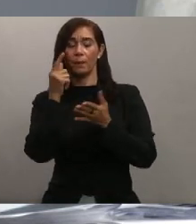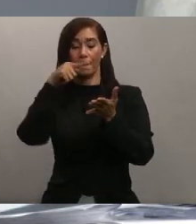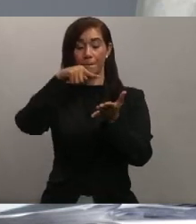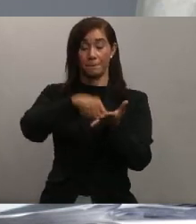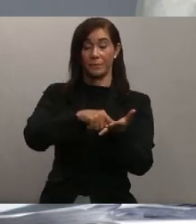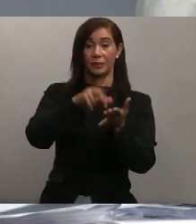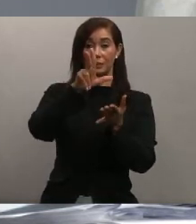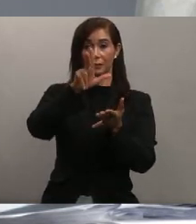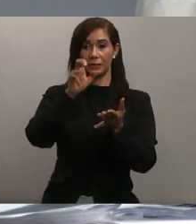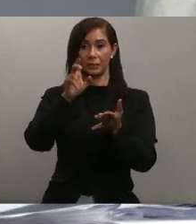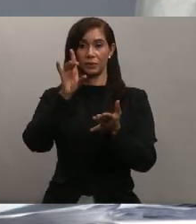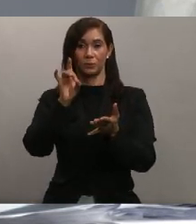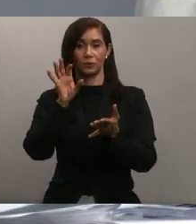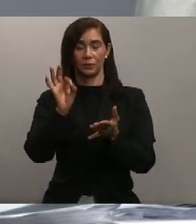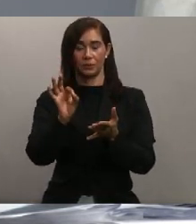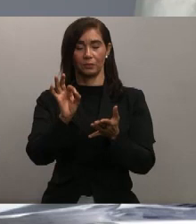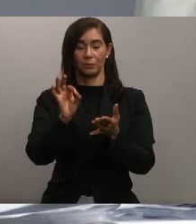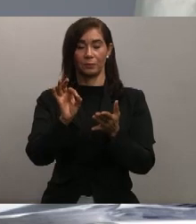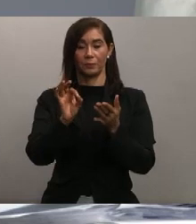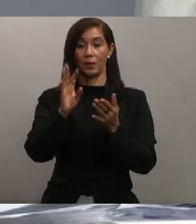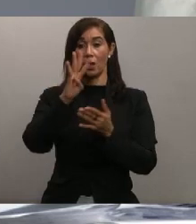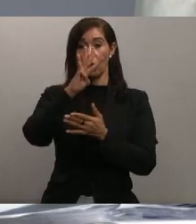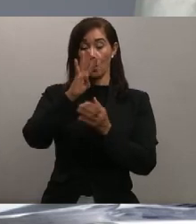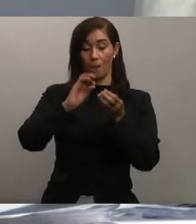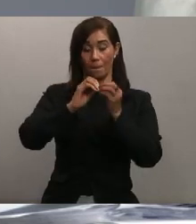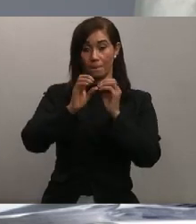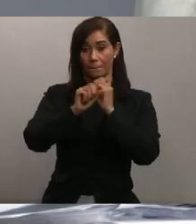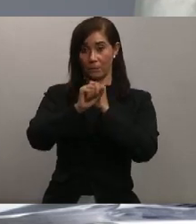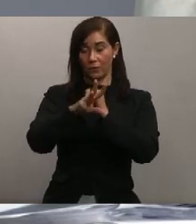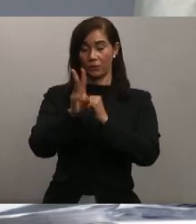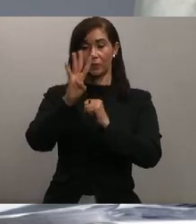1.389 pruebas. Y boletín 42,